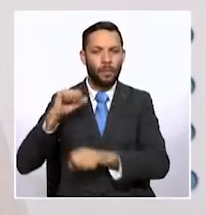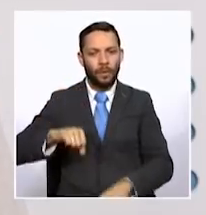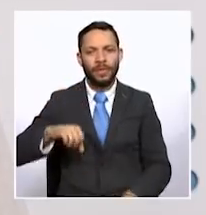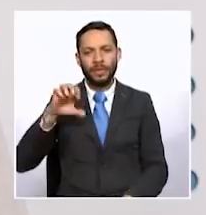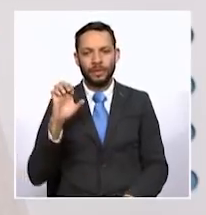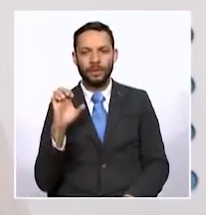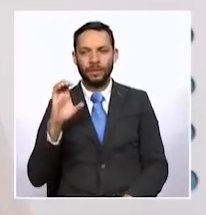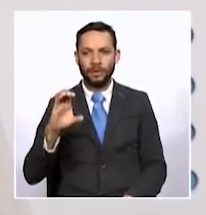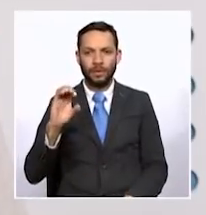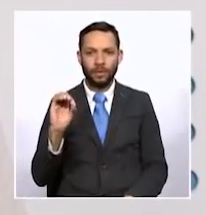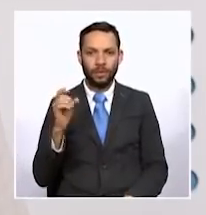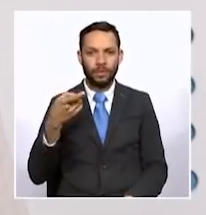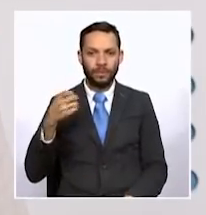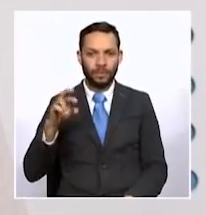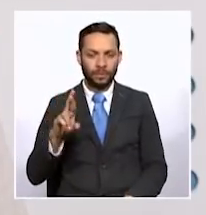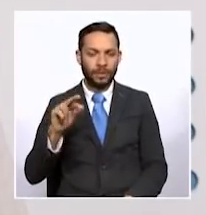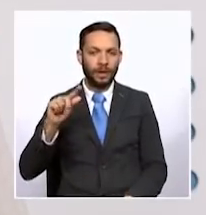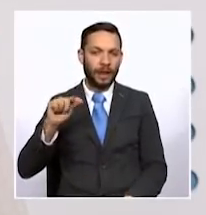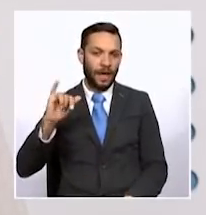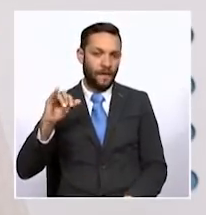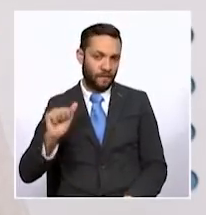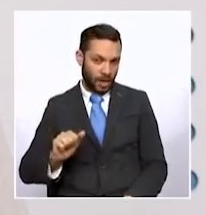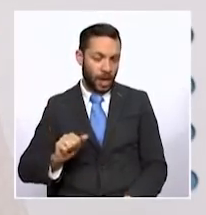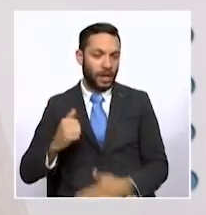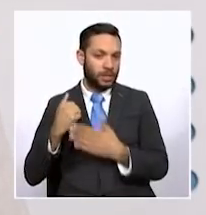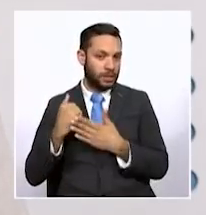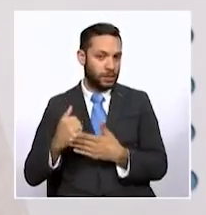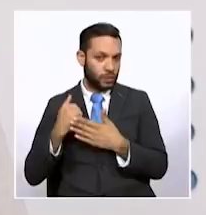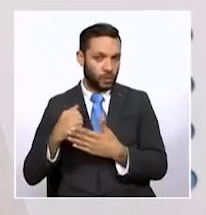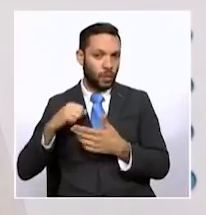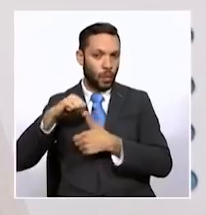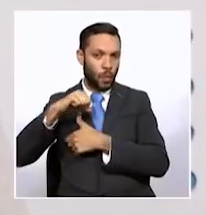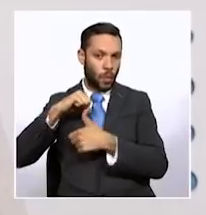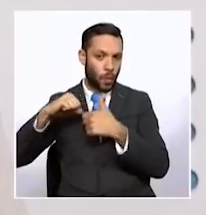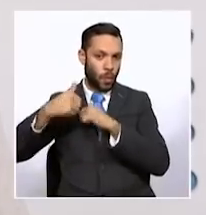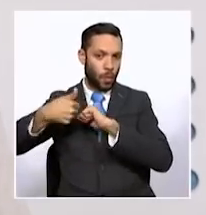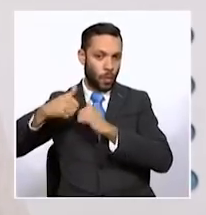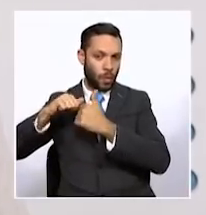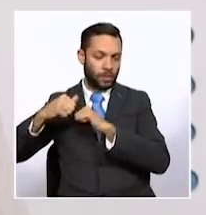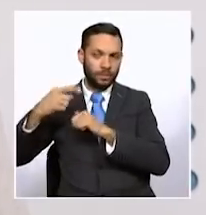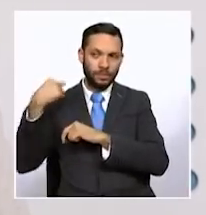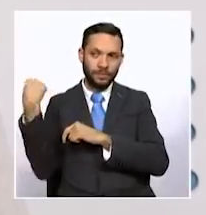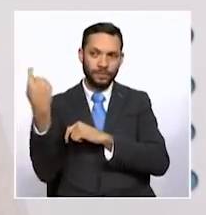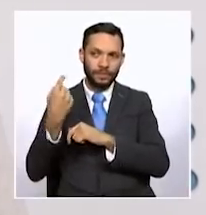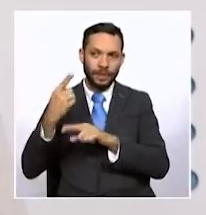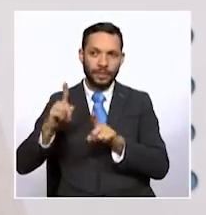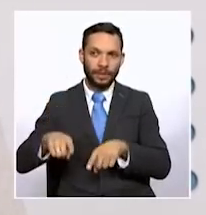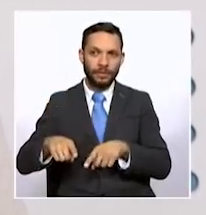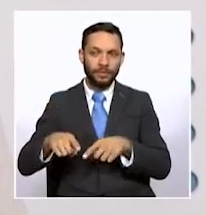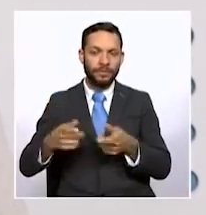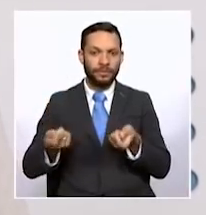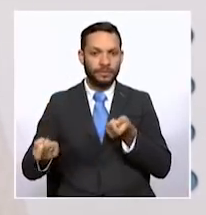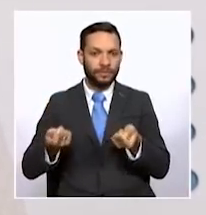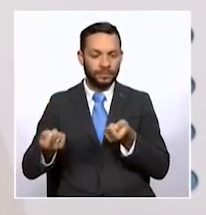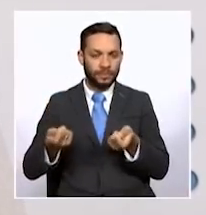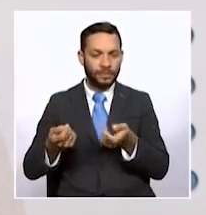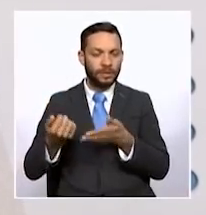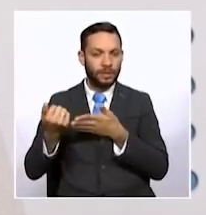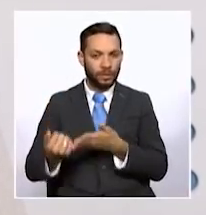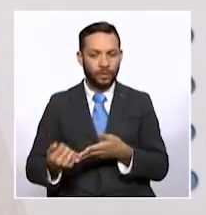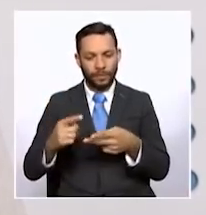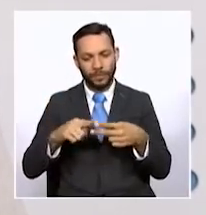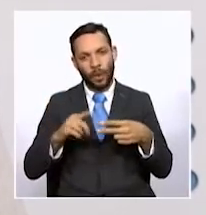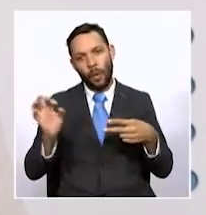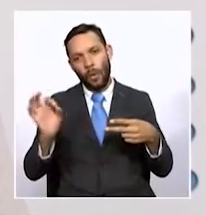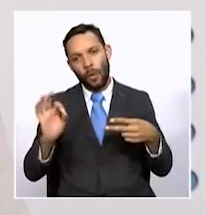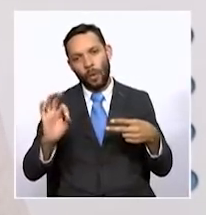una lesión del supraespinoso, o sea, del manguito rotador, un proceso inflamatorio del bíceps, que es una tendinitis del bíceps, también nos sirve con la ecografía, o ya